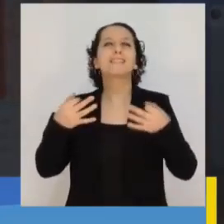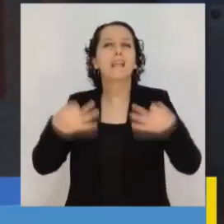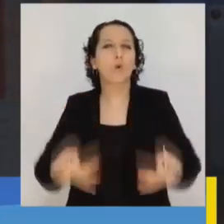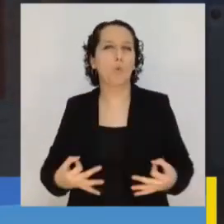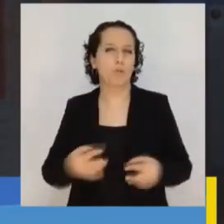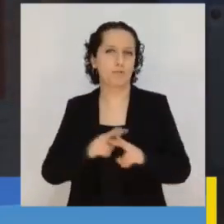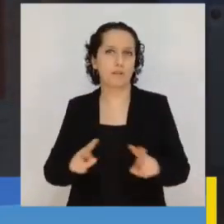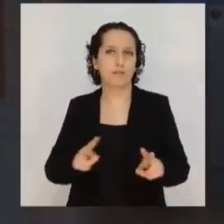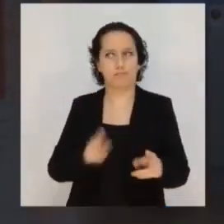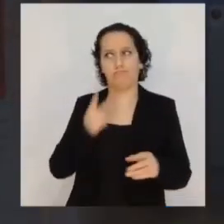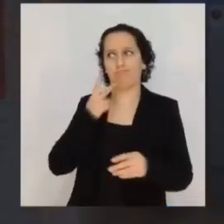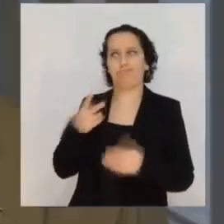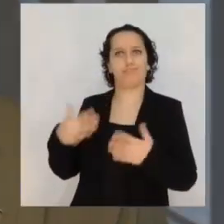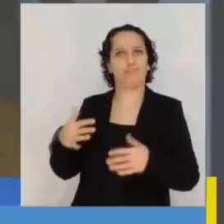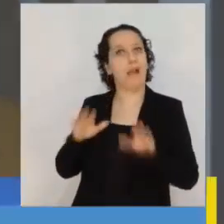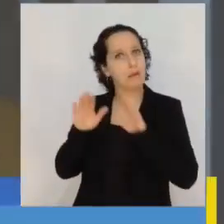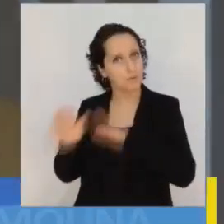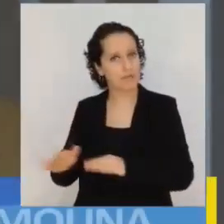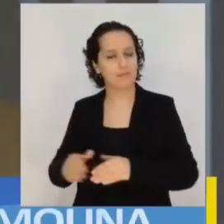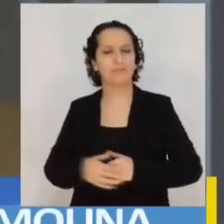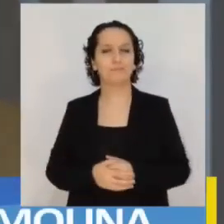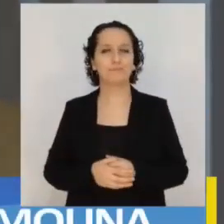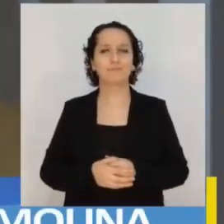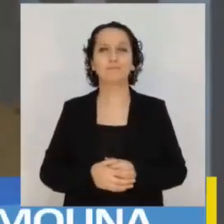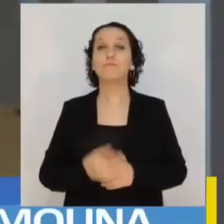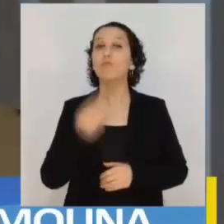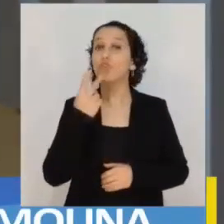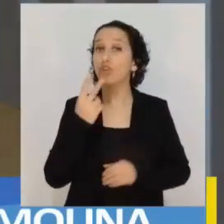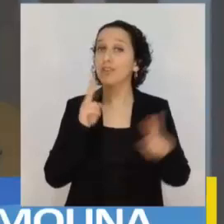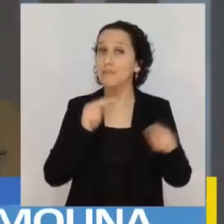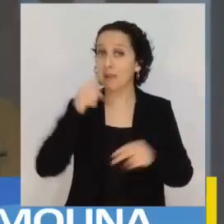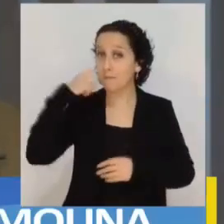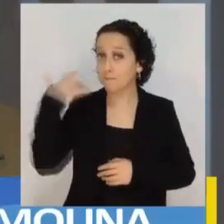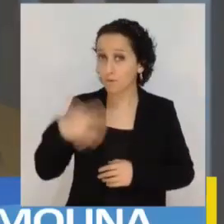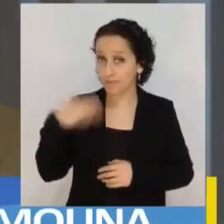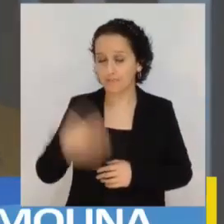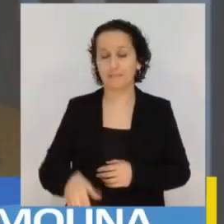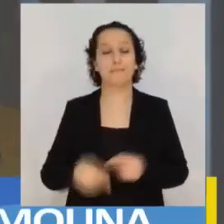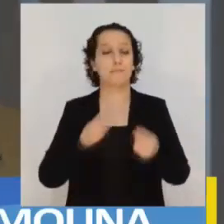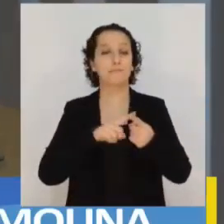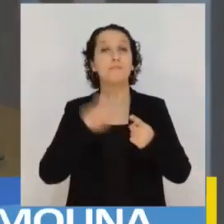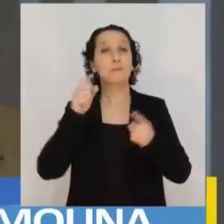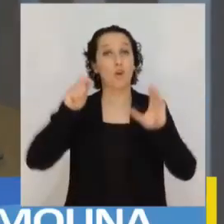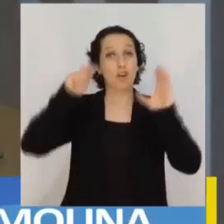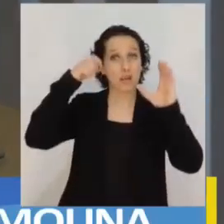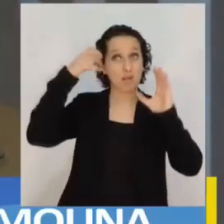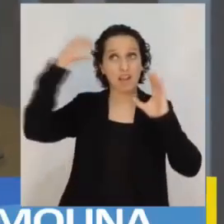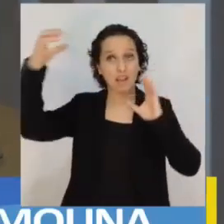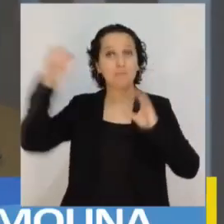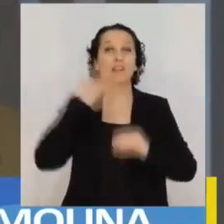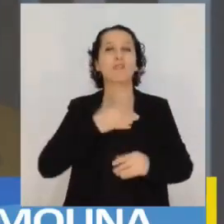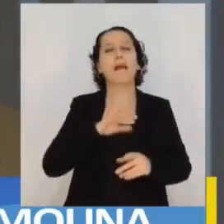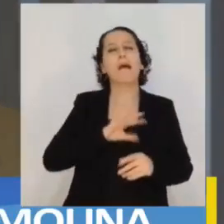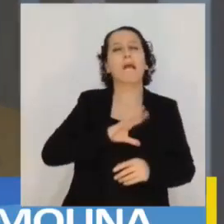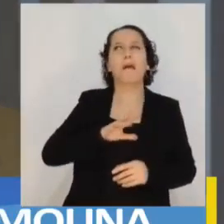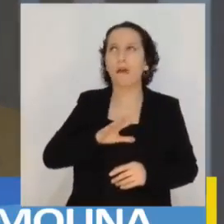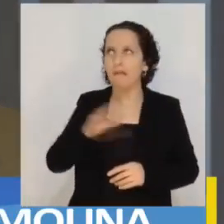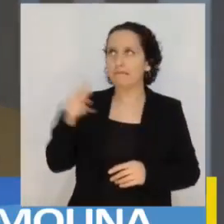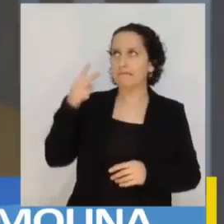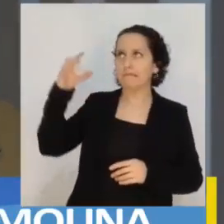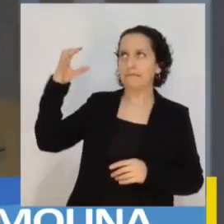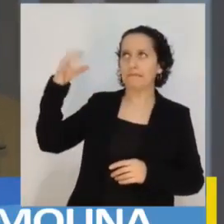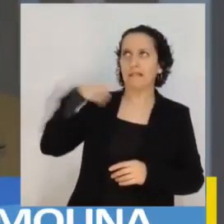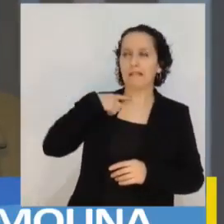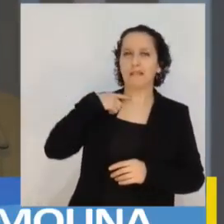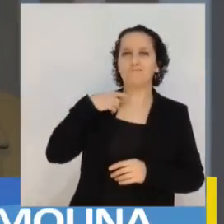seguros, y eso obviamente hay que apoyarlo. Tiene dos puntos muy importantes. En primer lugar, tienes el elemento disuasivo para el delincuente, que va a ver que es un sector